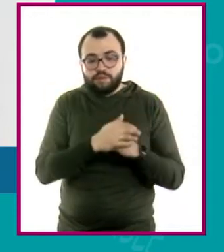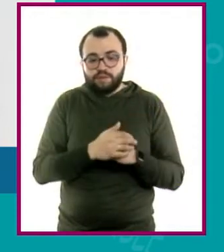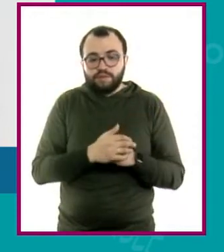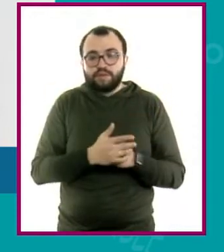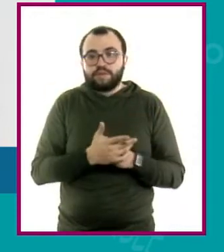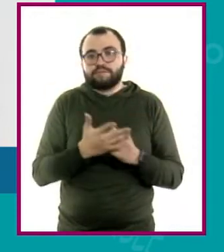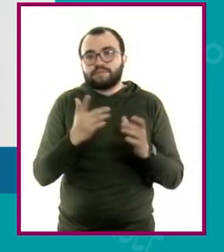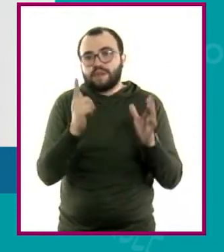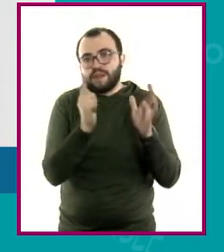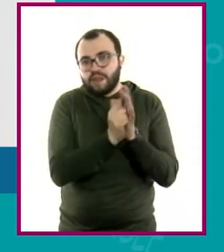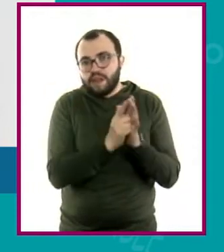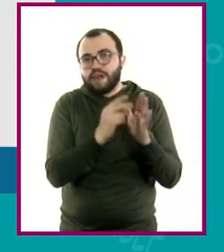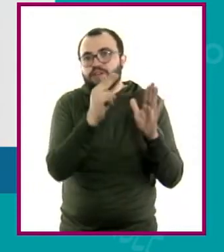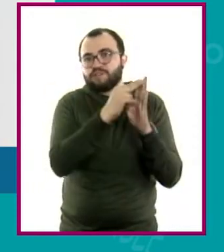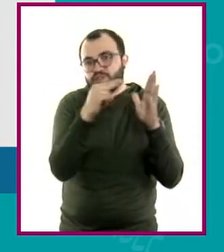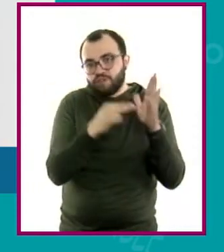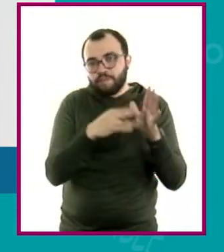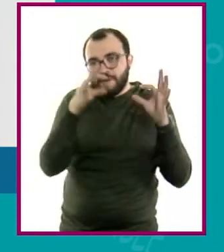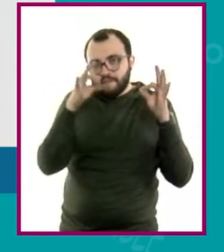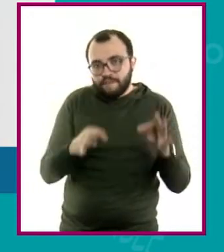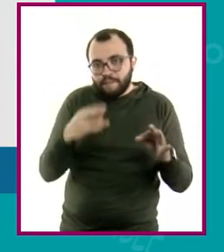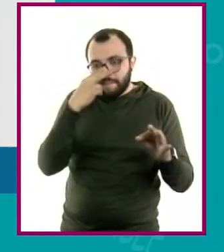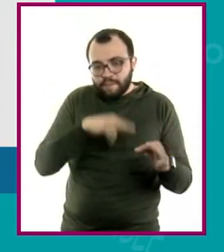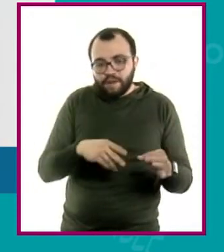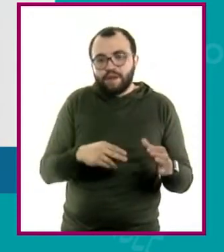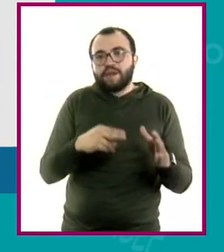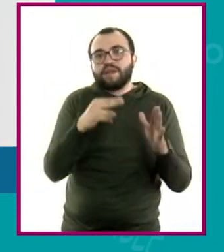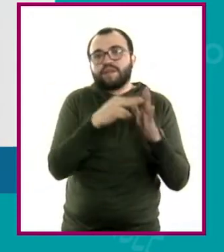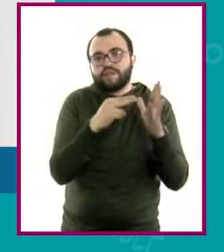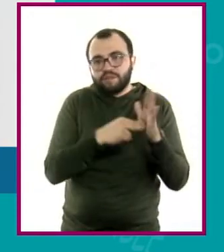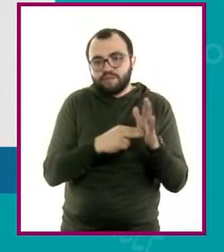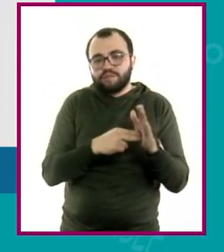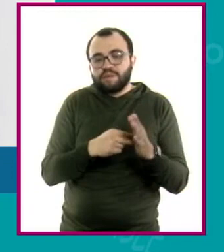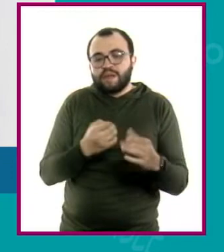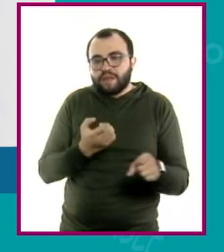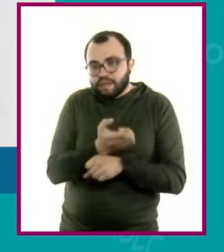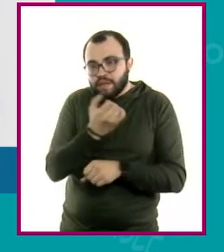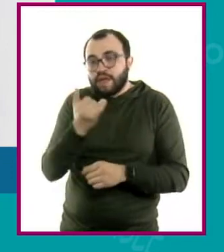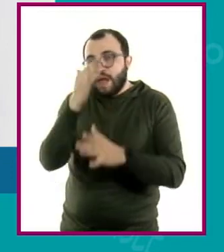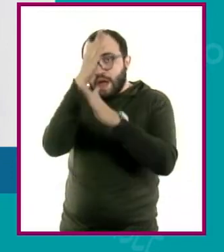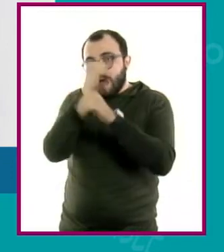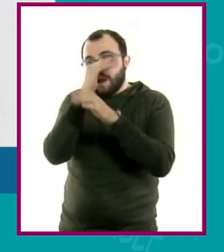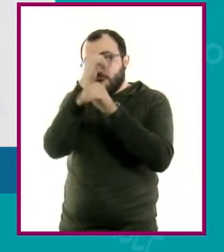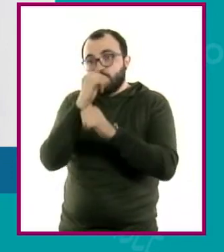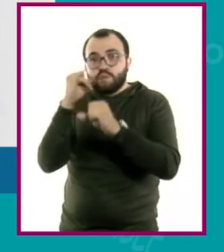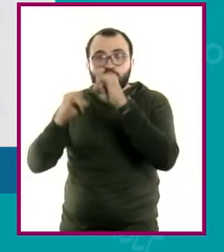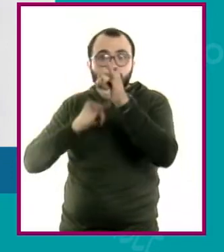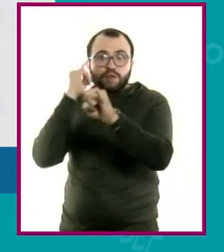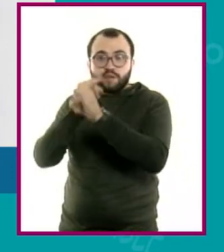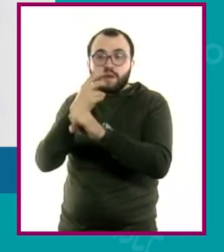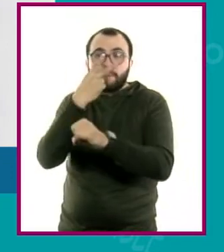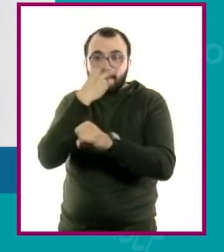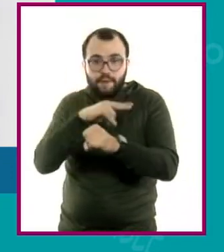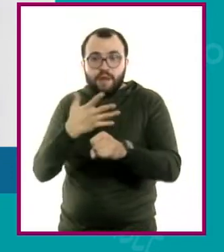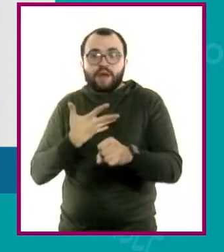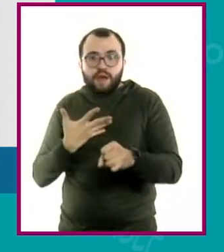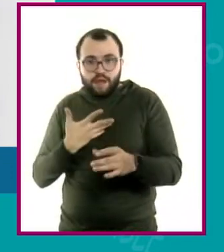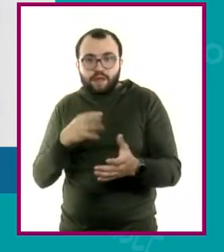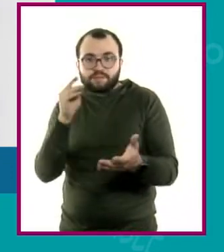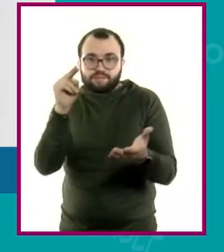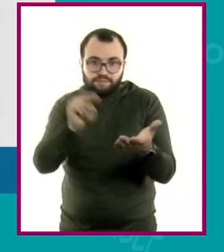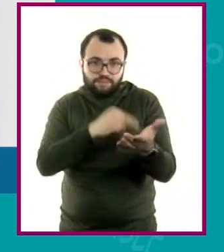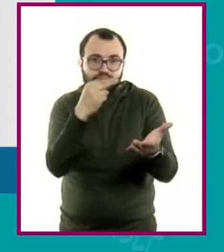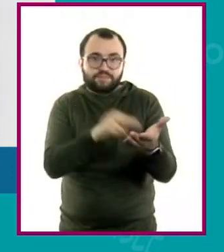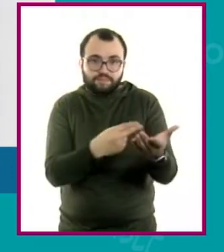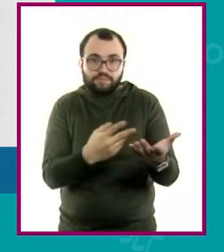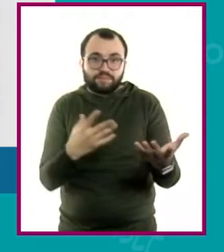de leyes, de normas oficiales mexicanas, normas mexicanas y de diversos acuerdos internacionales en los que México participa en materia